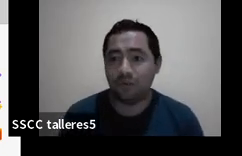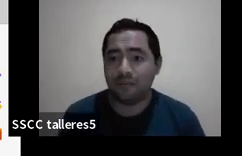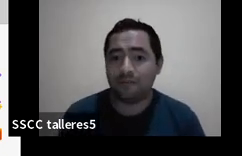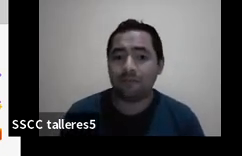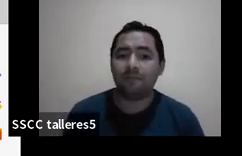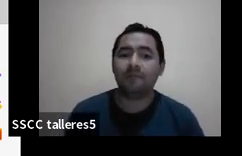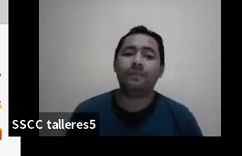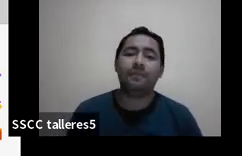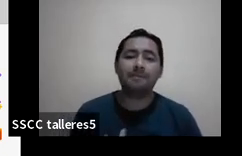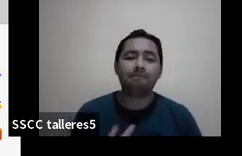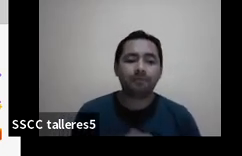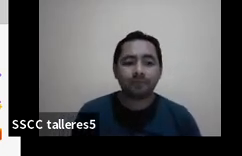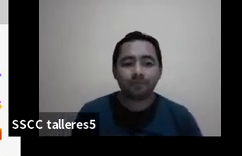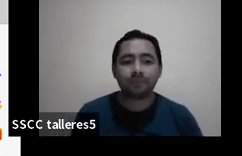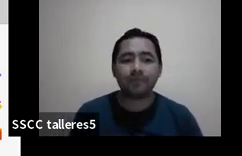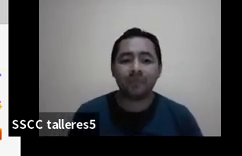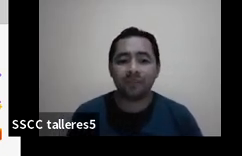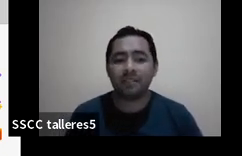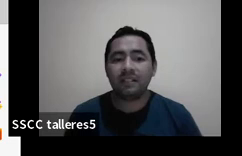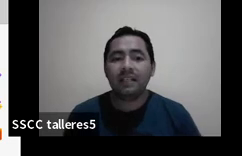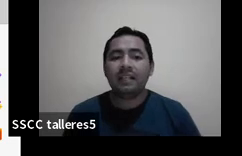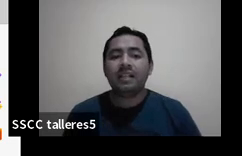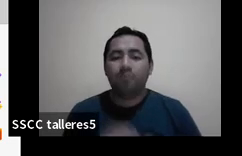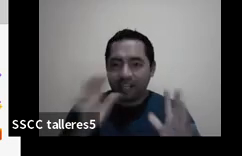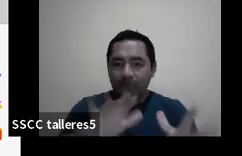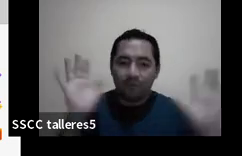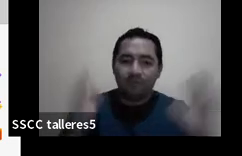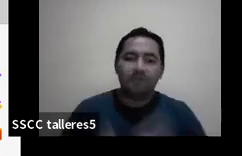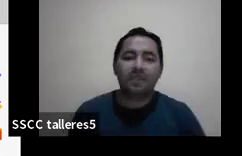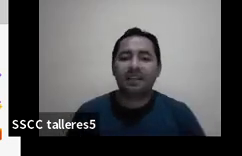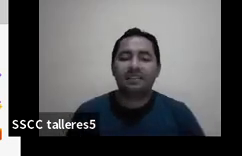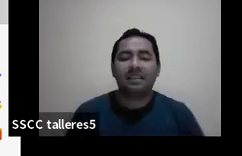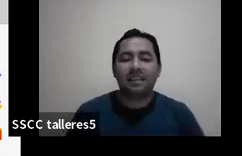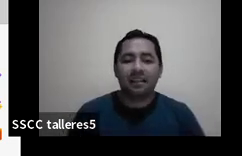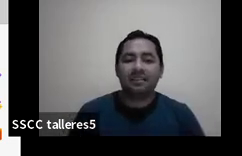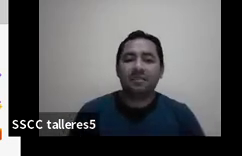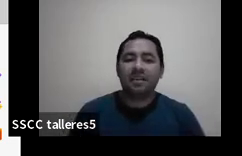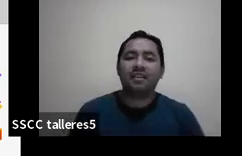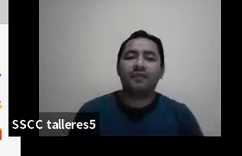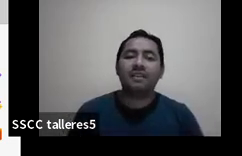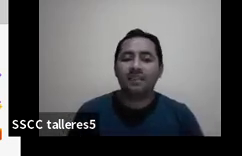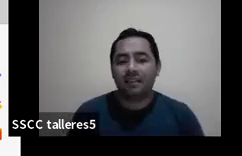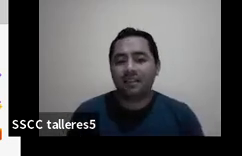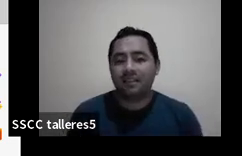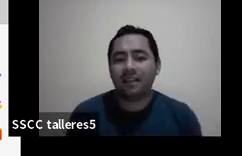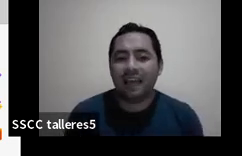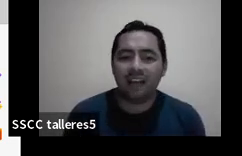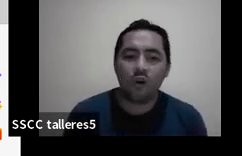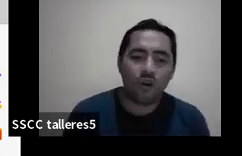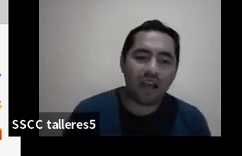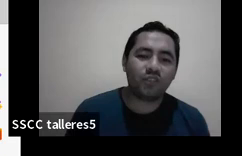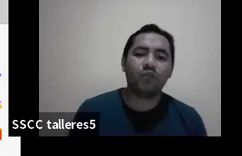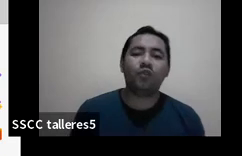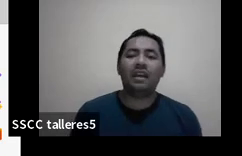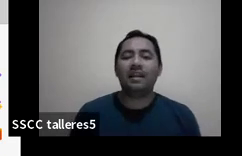tiene la suya, ¿ya? Entonces, por ejemplo, en esta pequeña frase que dice,